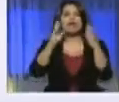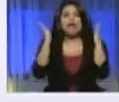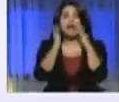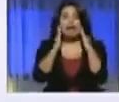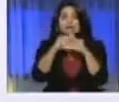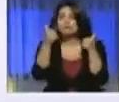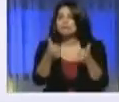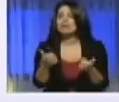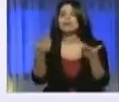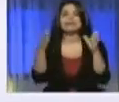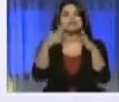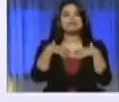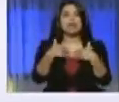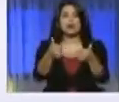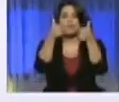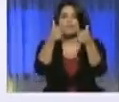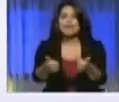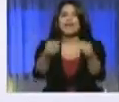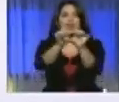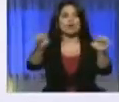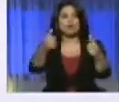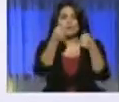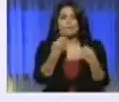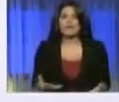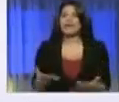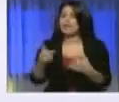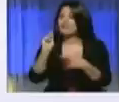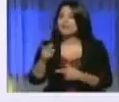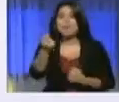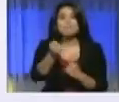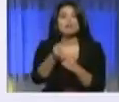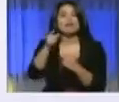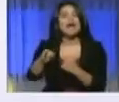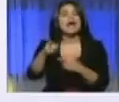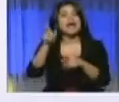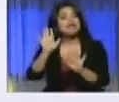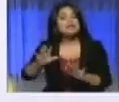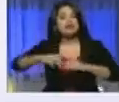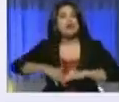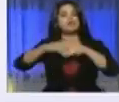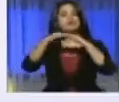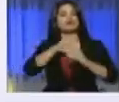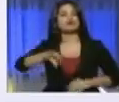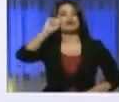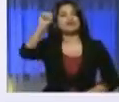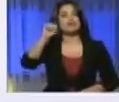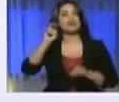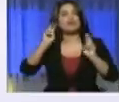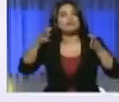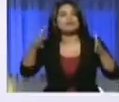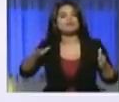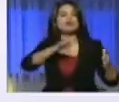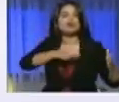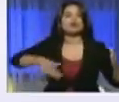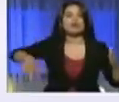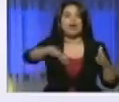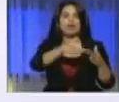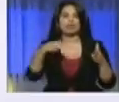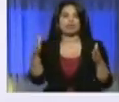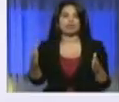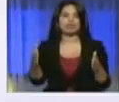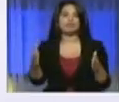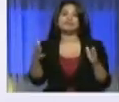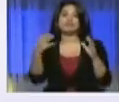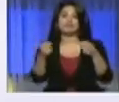de la educación, la protección y la construcción del socialismo en lo social. Al derecho y al